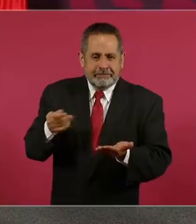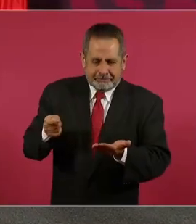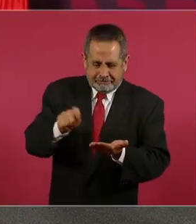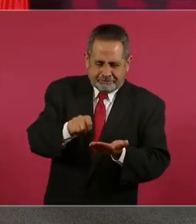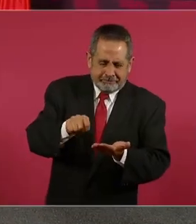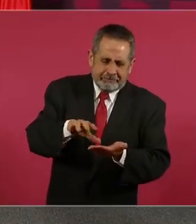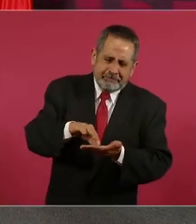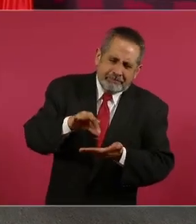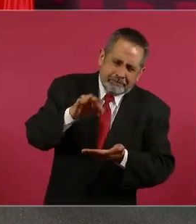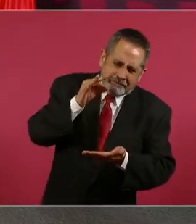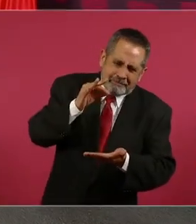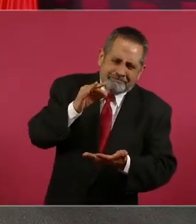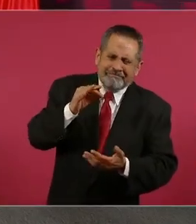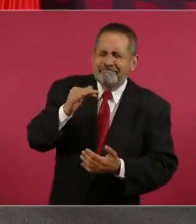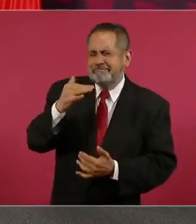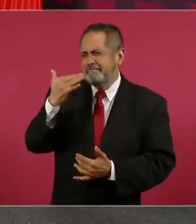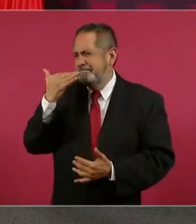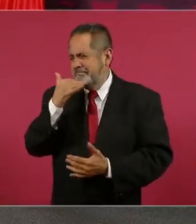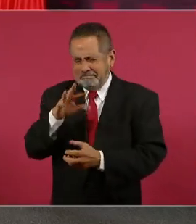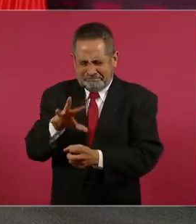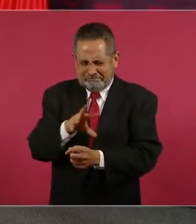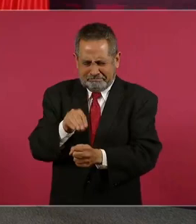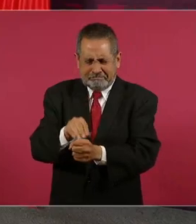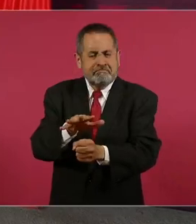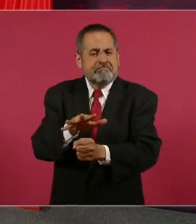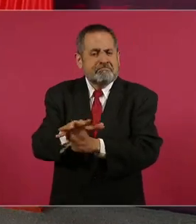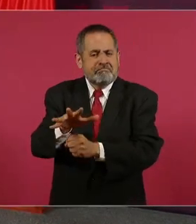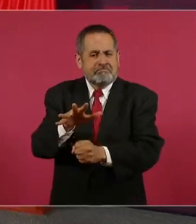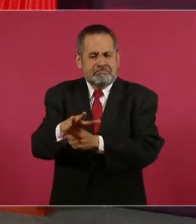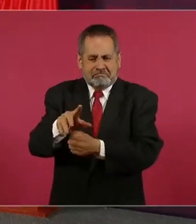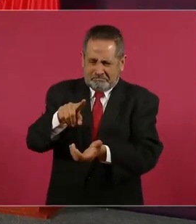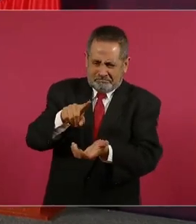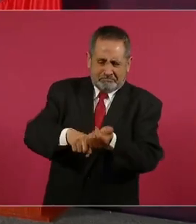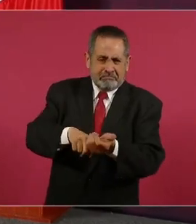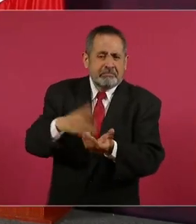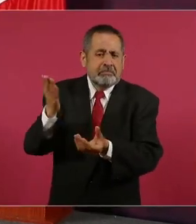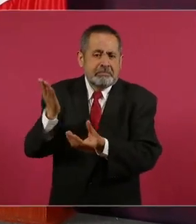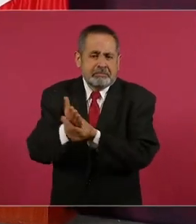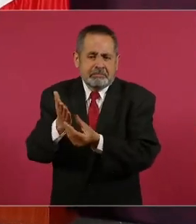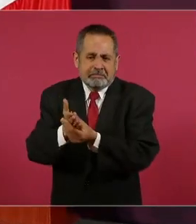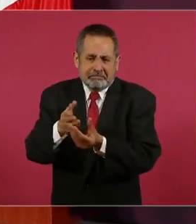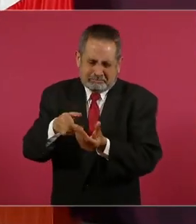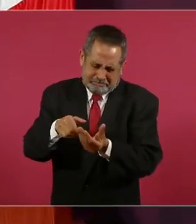es lo más completo que puede haber, un taco.